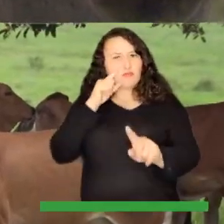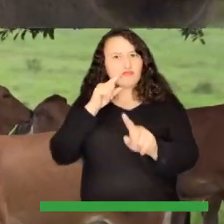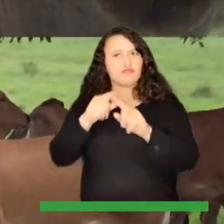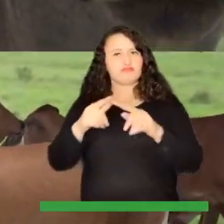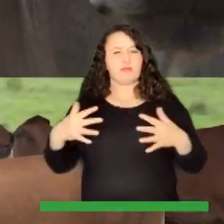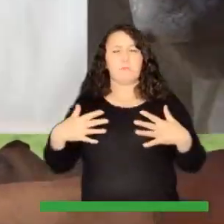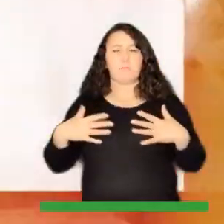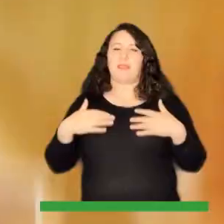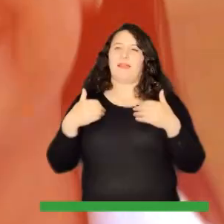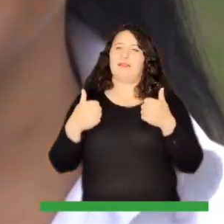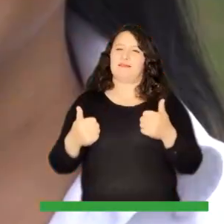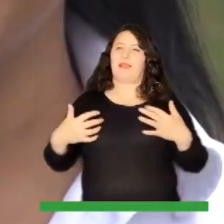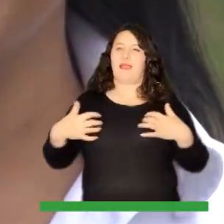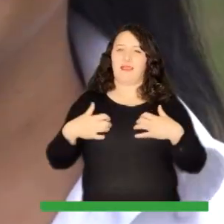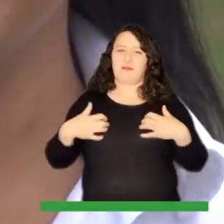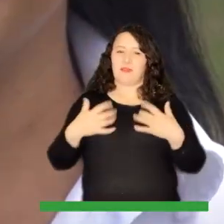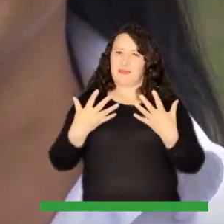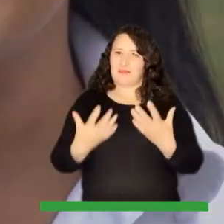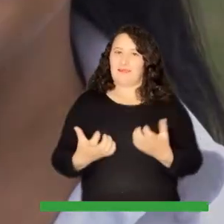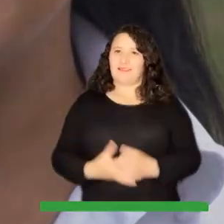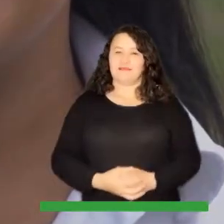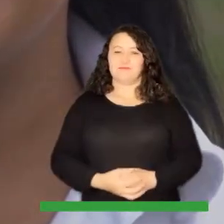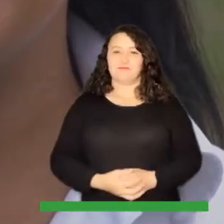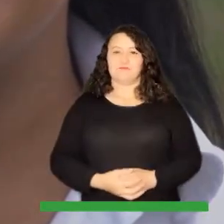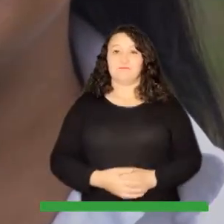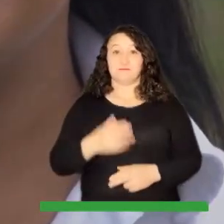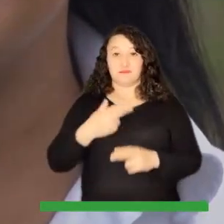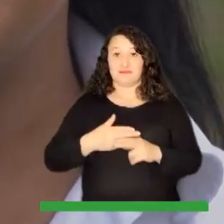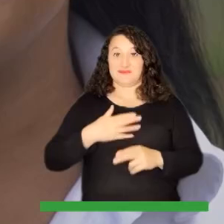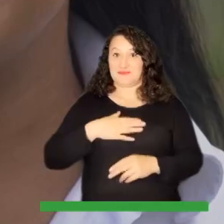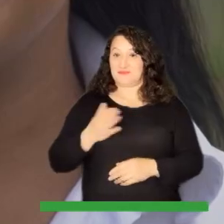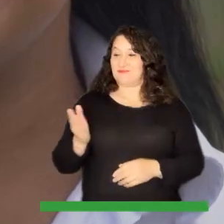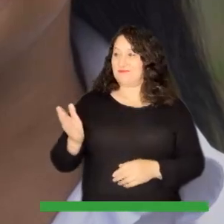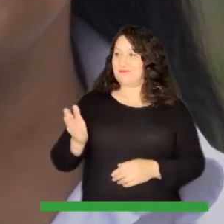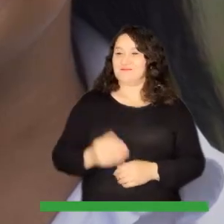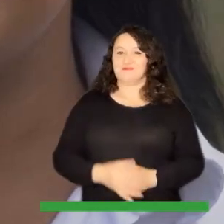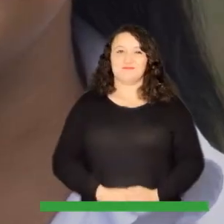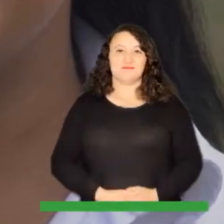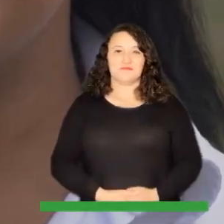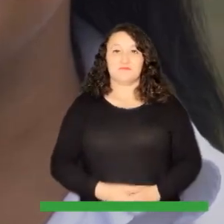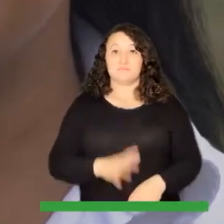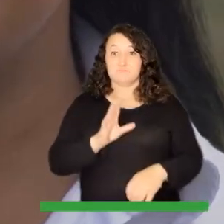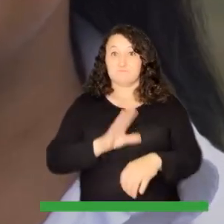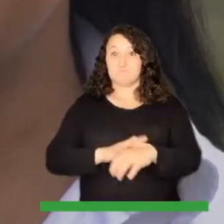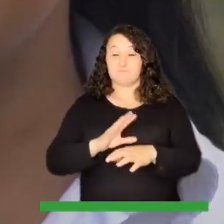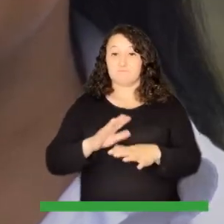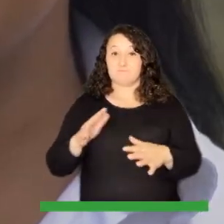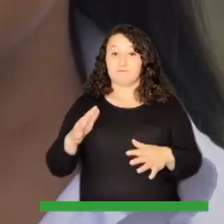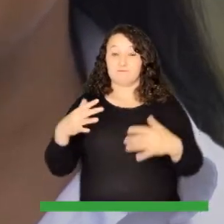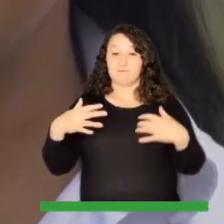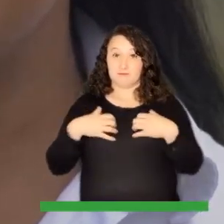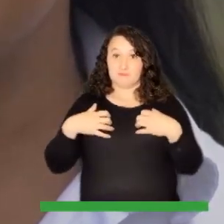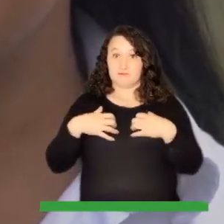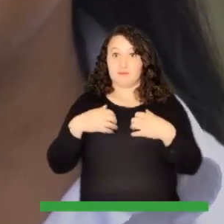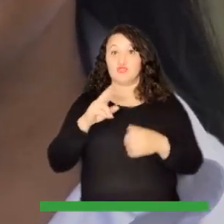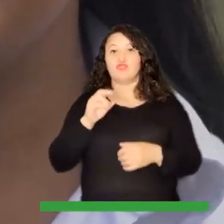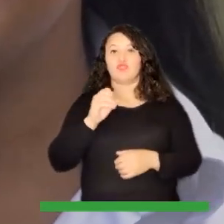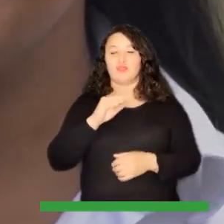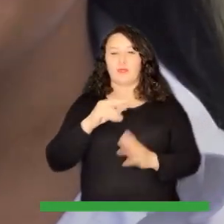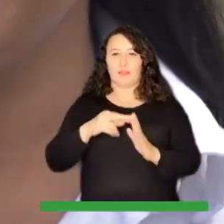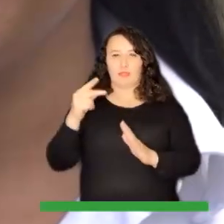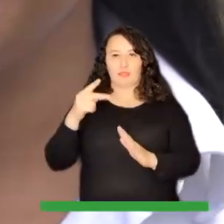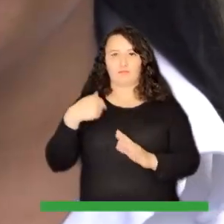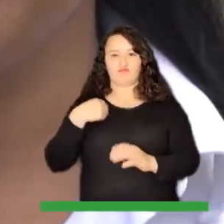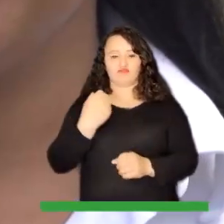animal en sus predios. Mi nombre es Yuneisy Sánchez Cortés, soy médico veterinaria zootecnista y